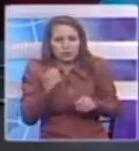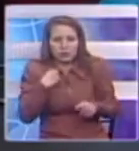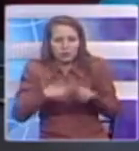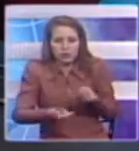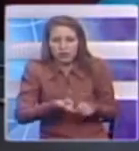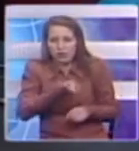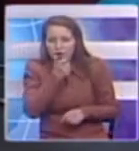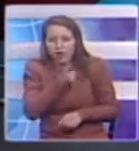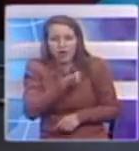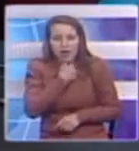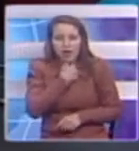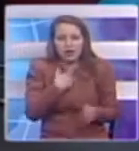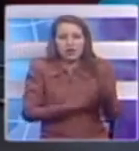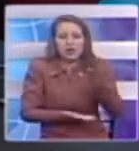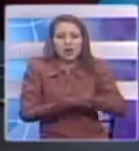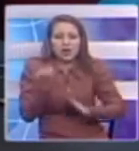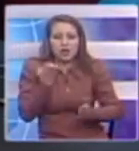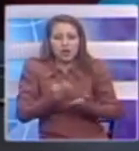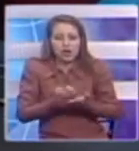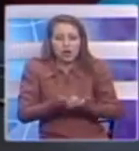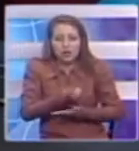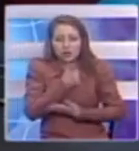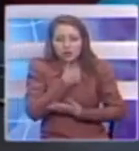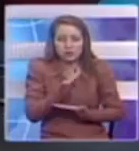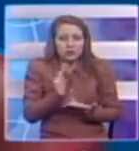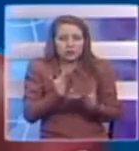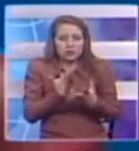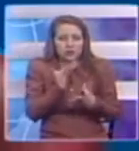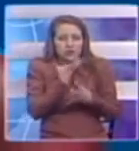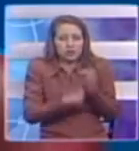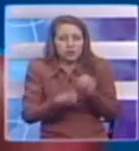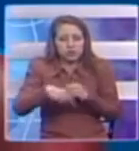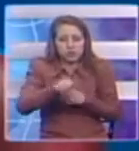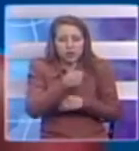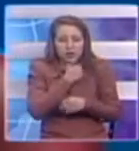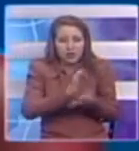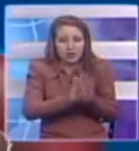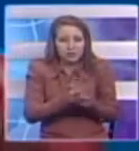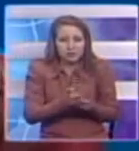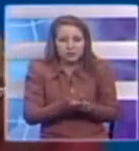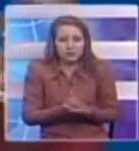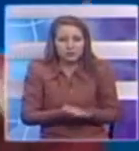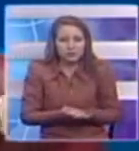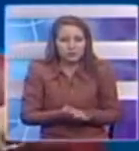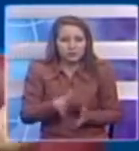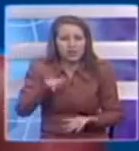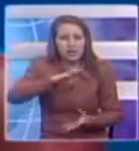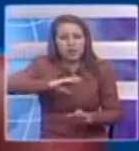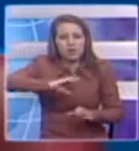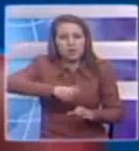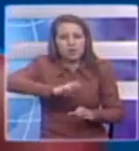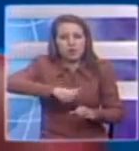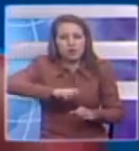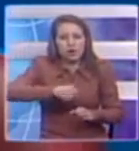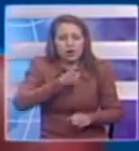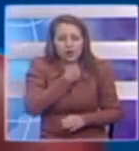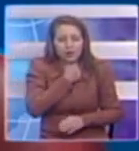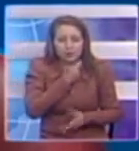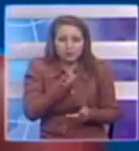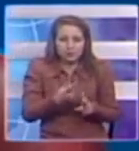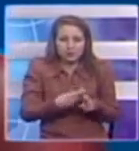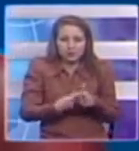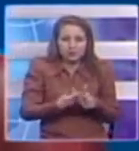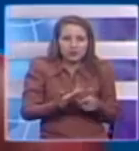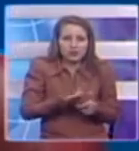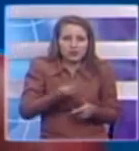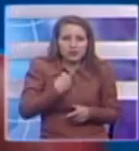tomar el agua, tengo que ir a comprar agua. Se desabasteció Guayaquil de agua, o sea, de agua embotellada. Entonces, lo que